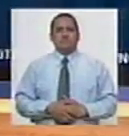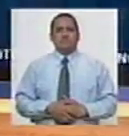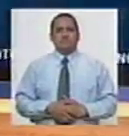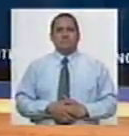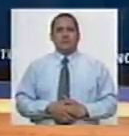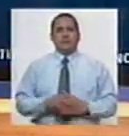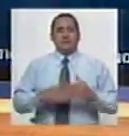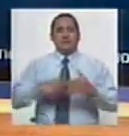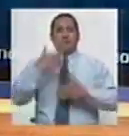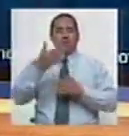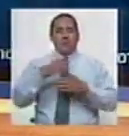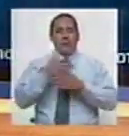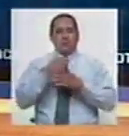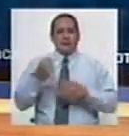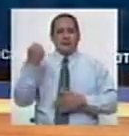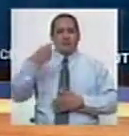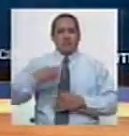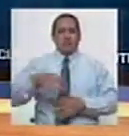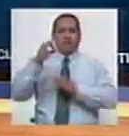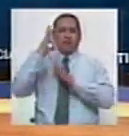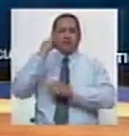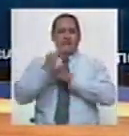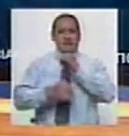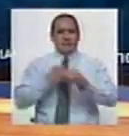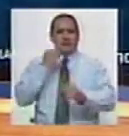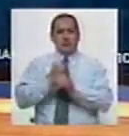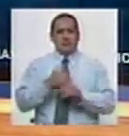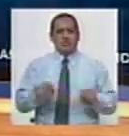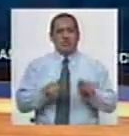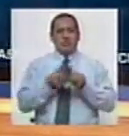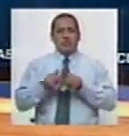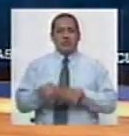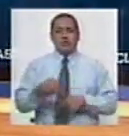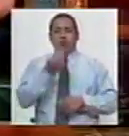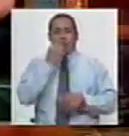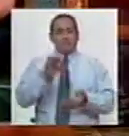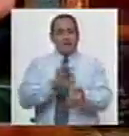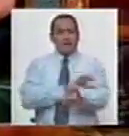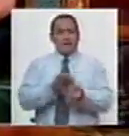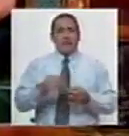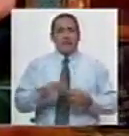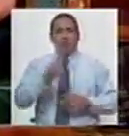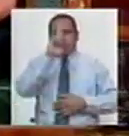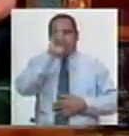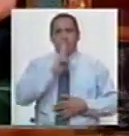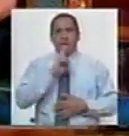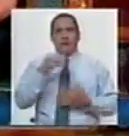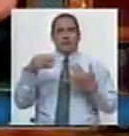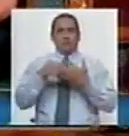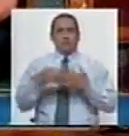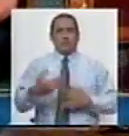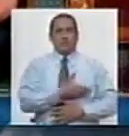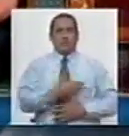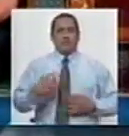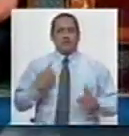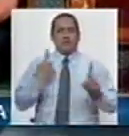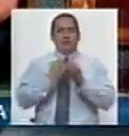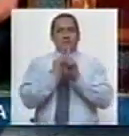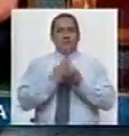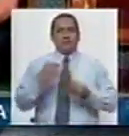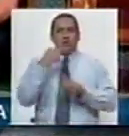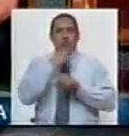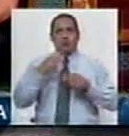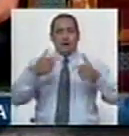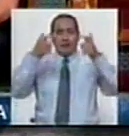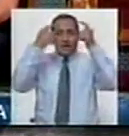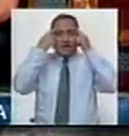Y luego de participar en la segunda conferencia internacional sobre nutrición en Roma, la primera dama se reunió con la reina Leticia de España. A través